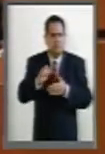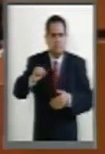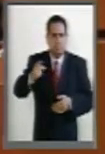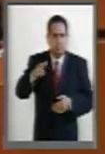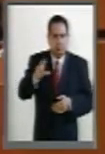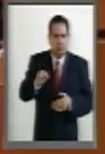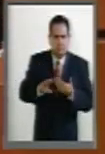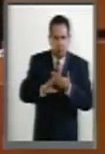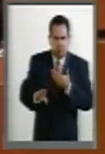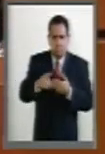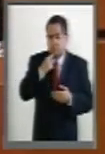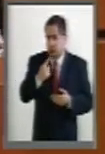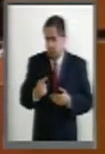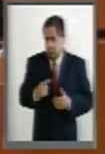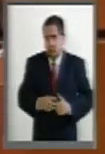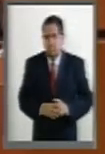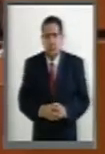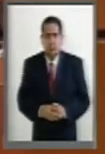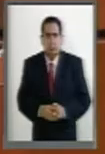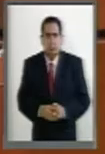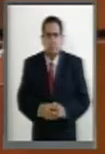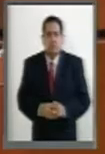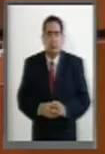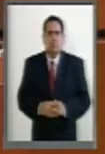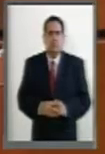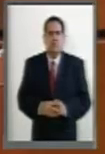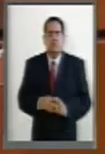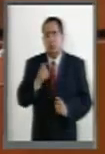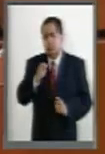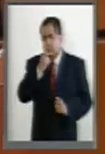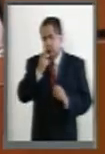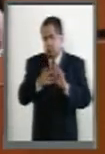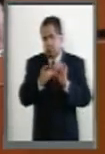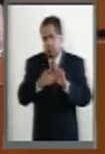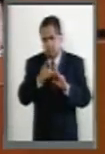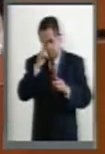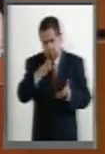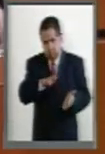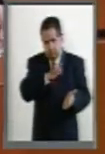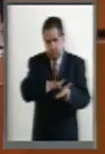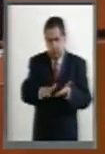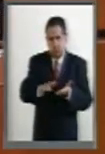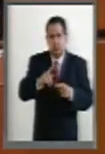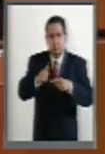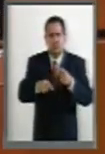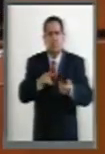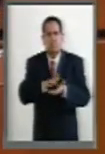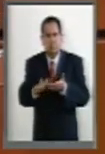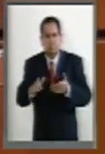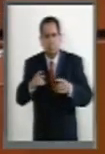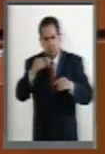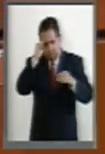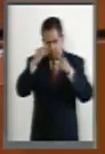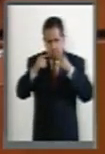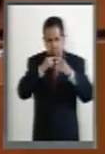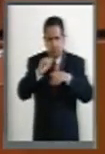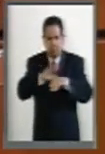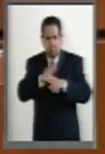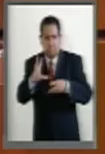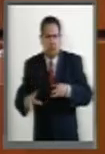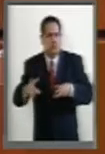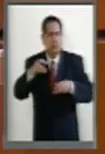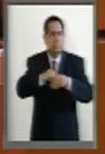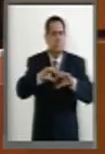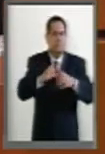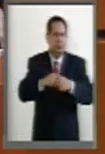amparo, en donde se manifiesta el apoyo que se tiene que hacer y la consideración y la incorporación